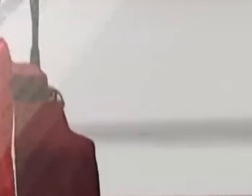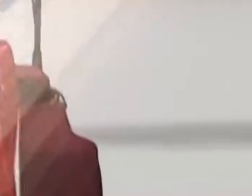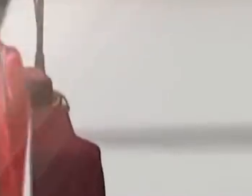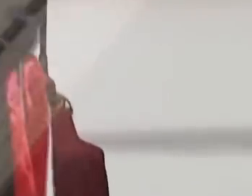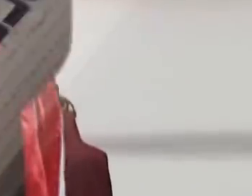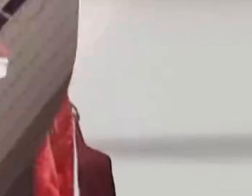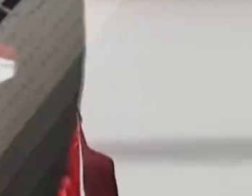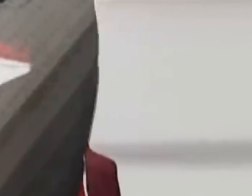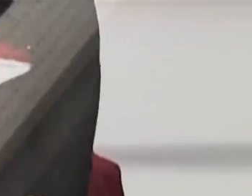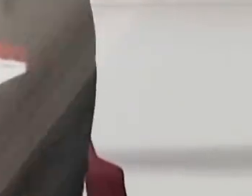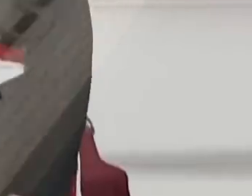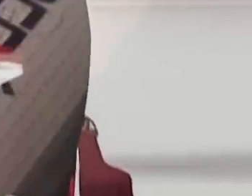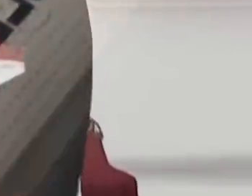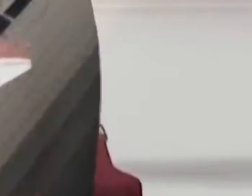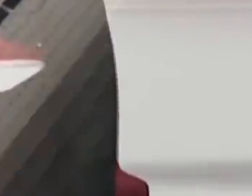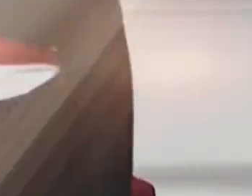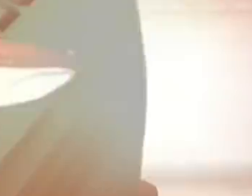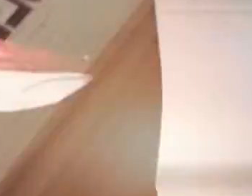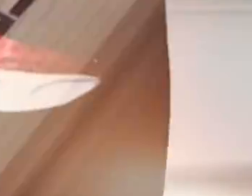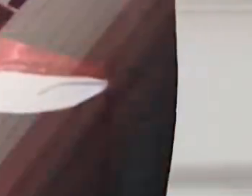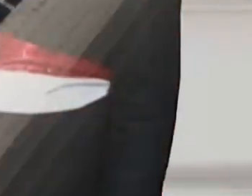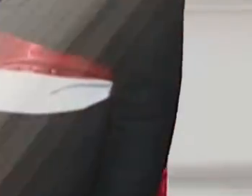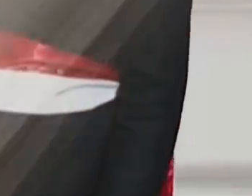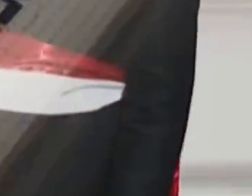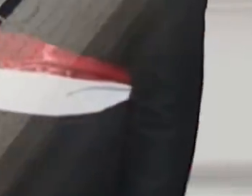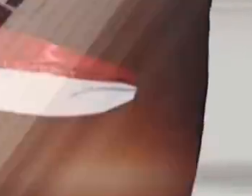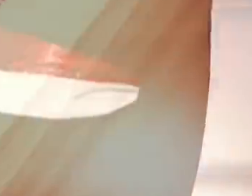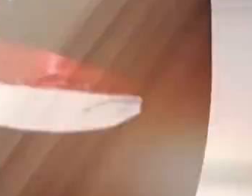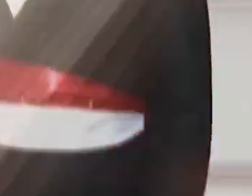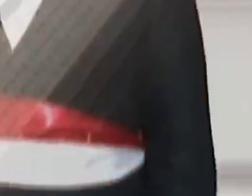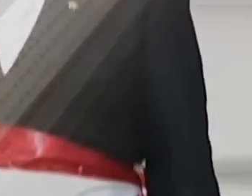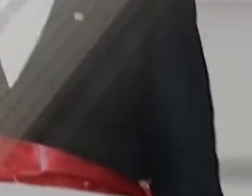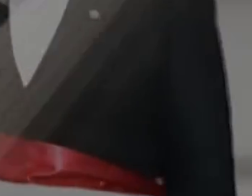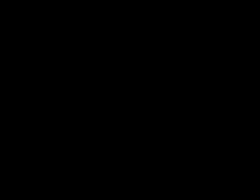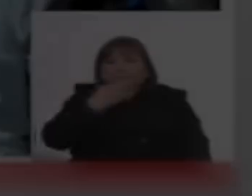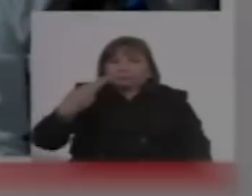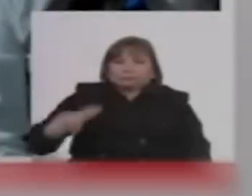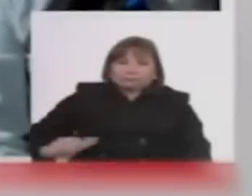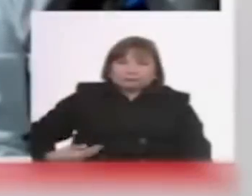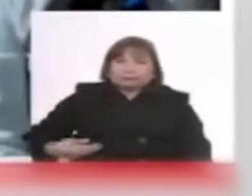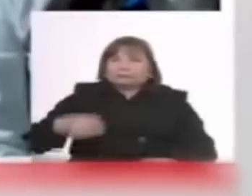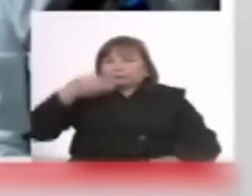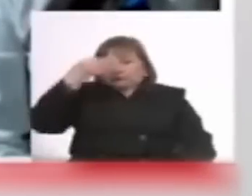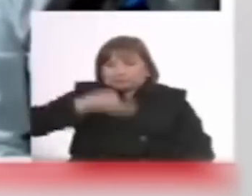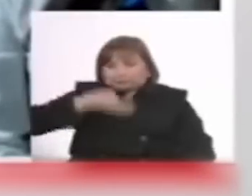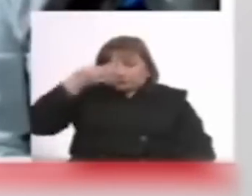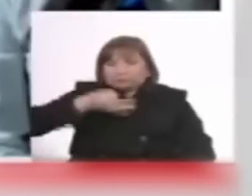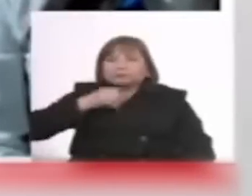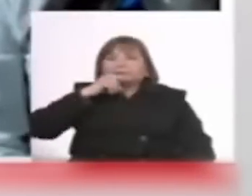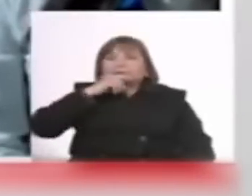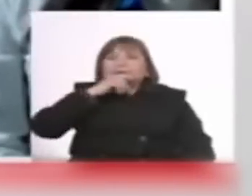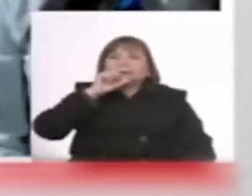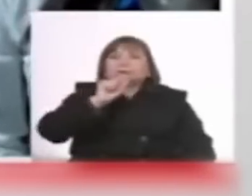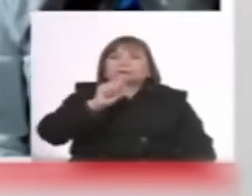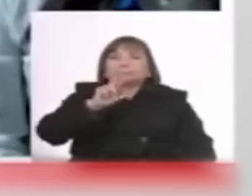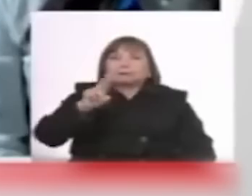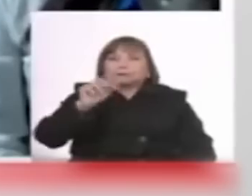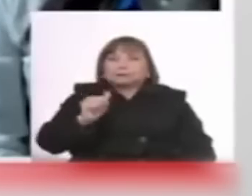3.780.000 soles fueron directamente al exmandatario. Es cierto que la señora Sada